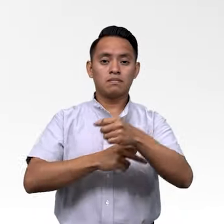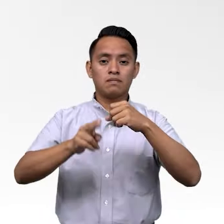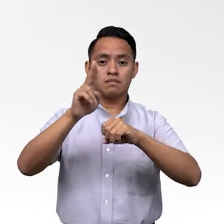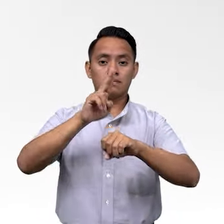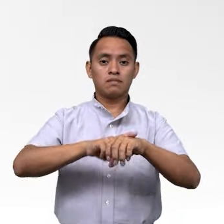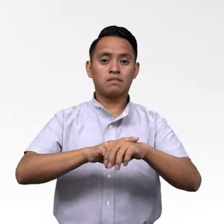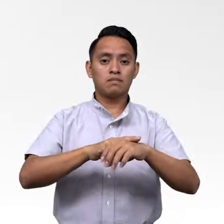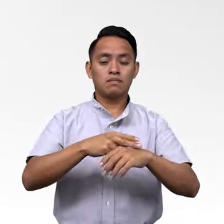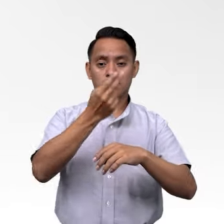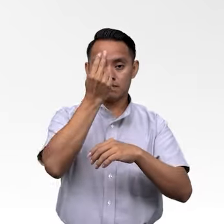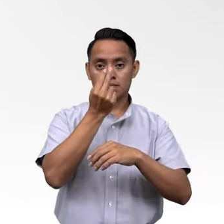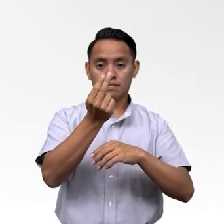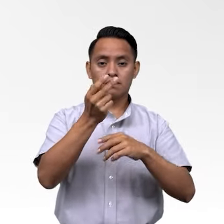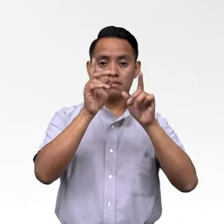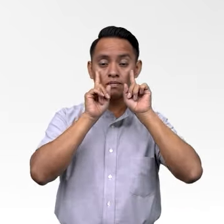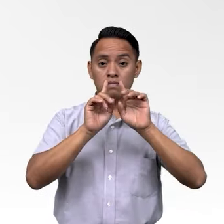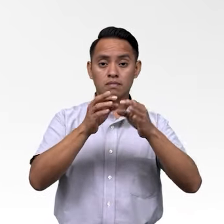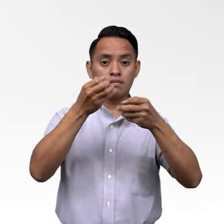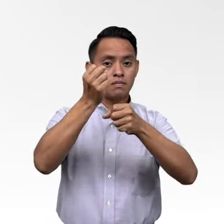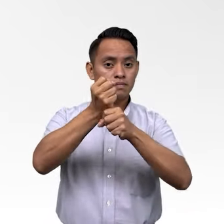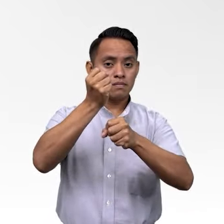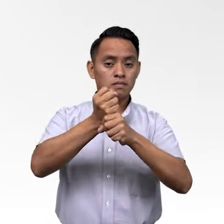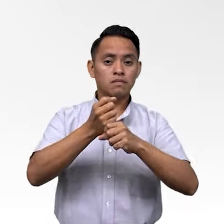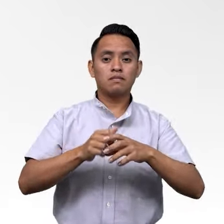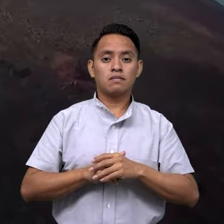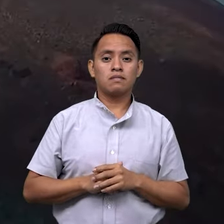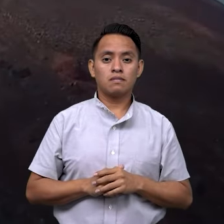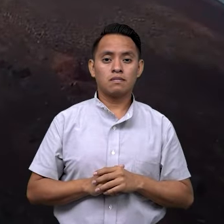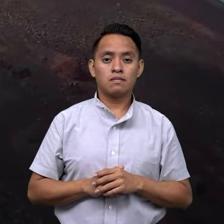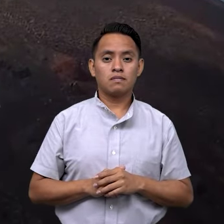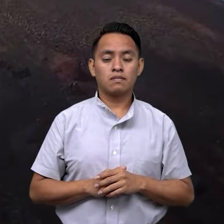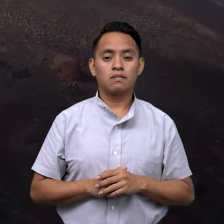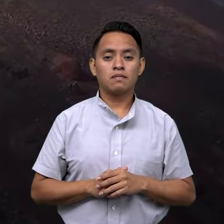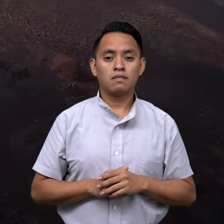Nacional. Honor, seguridad y servicio.